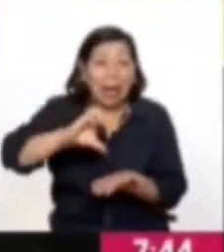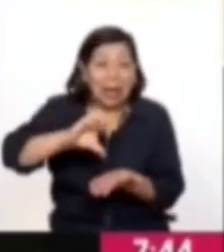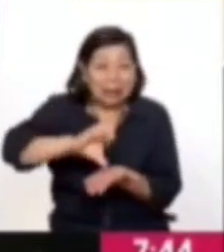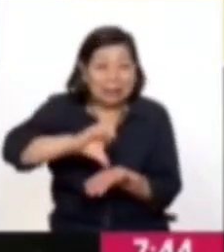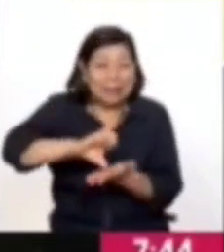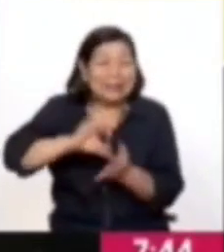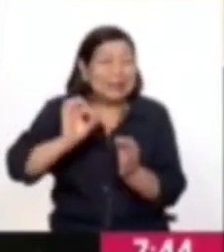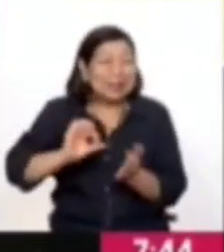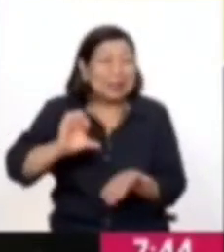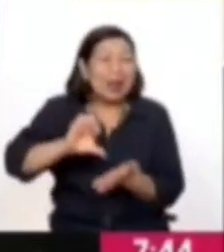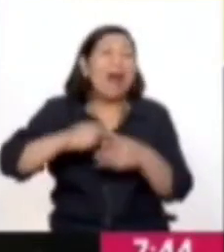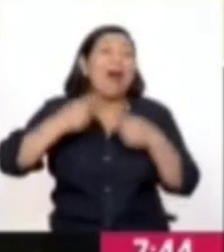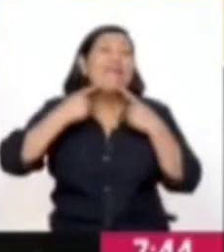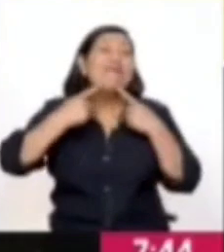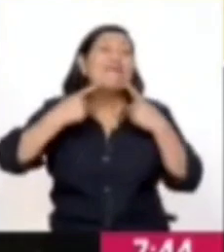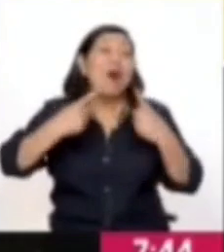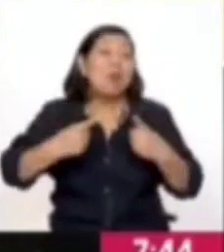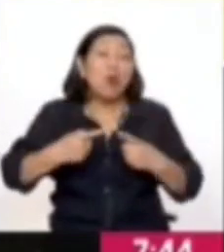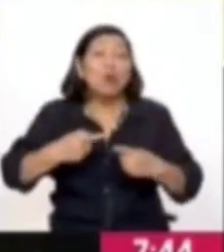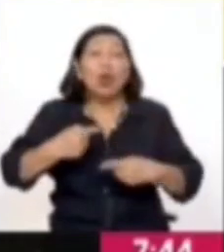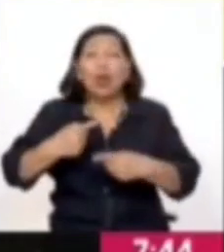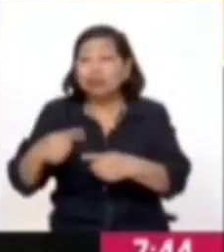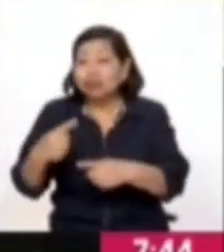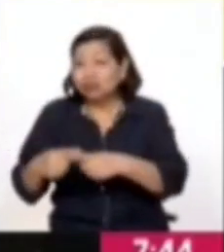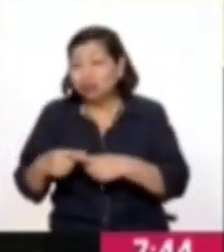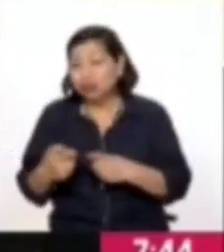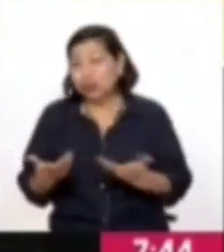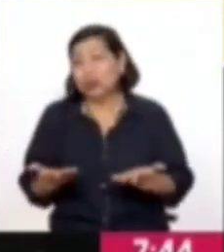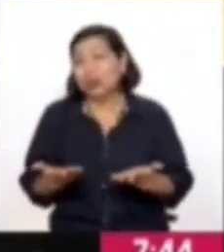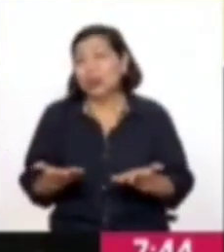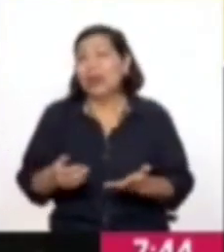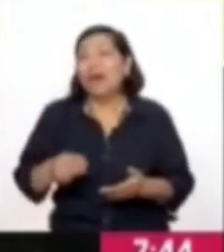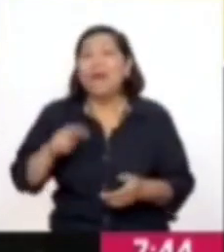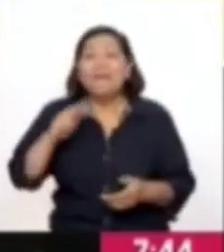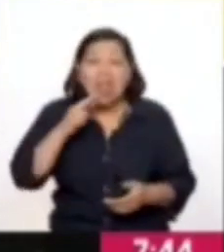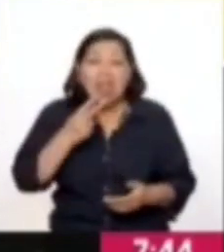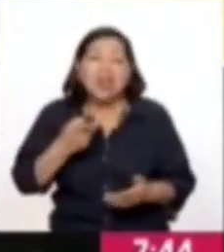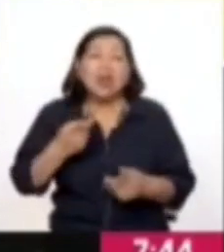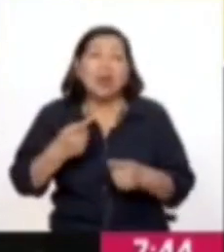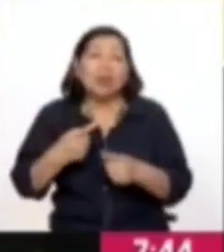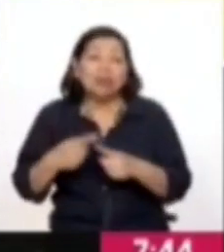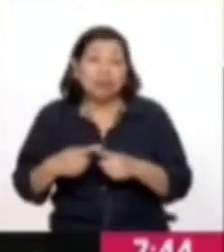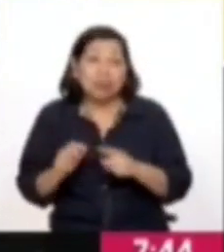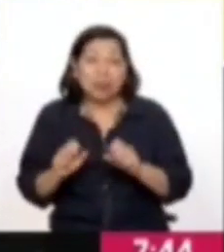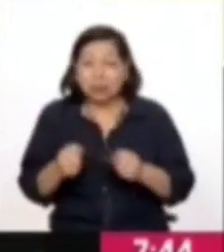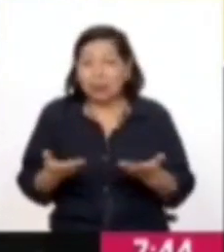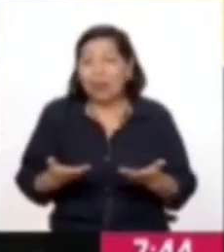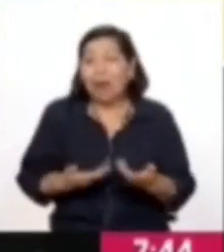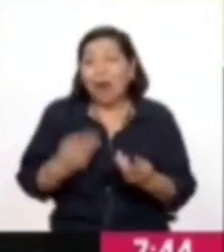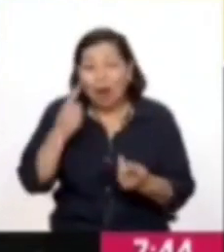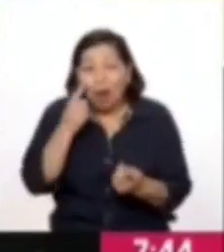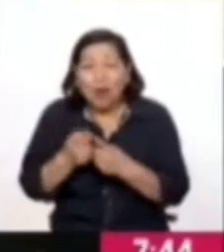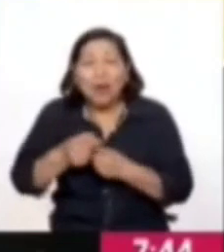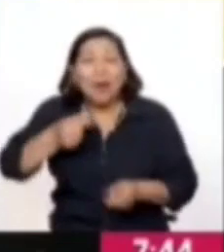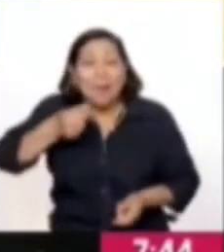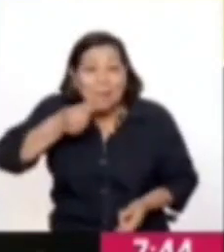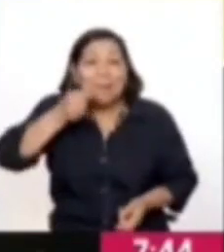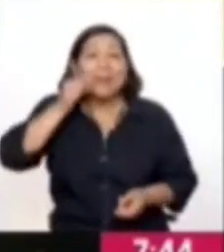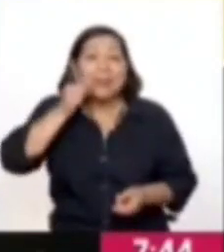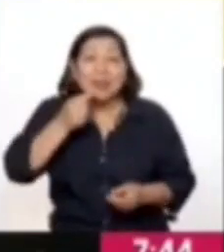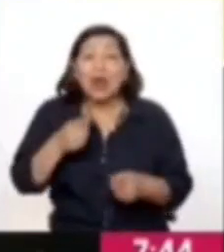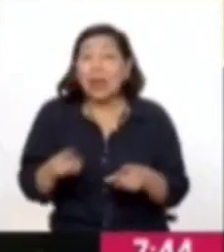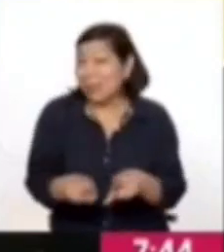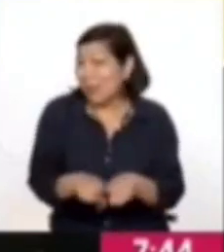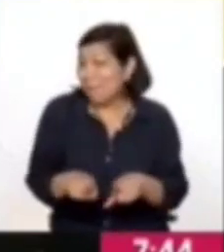Ica tiene, famoso además por su producción, obviamente, vitivinícola, por la posibilidad de conocer el pisco. Y